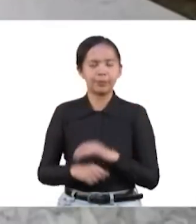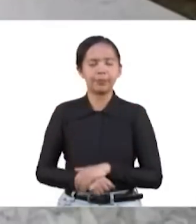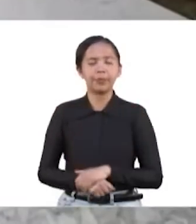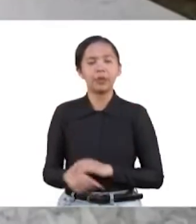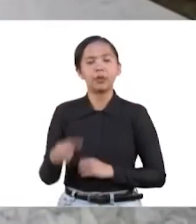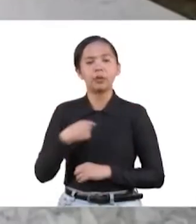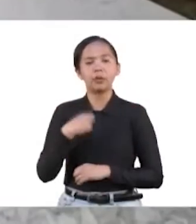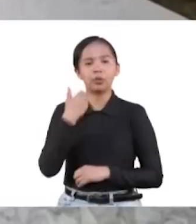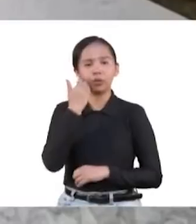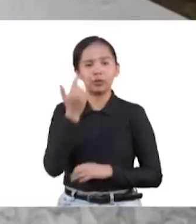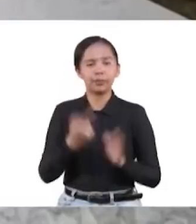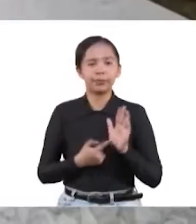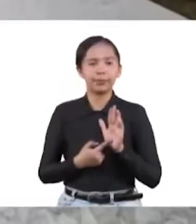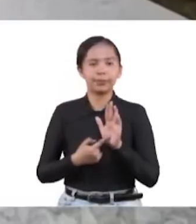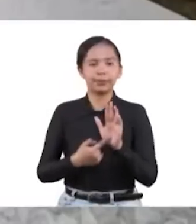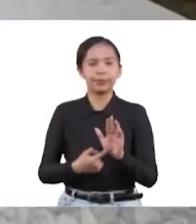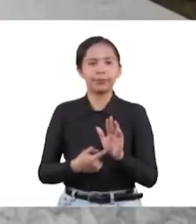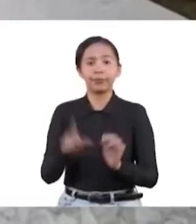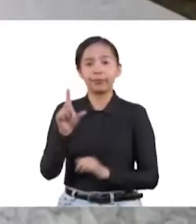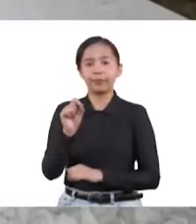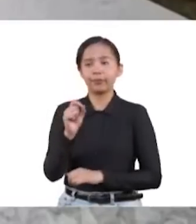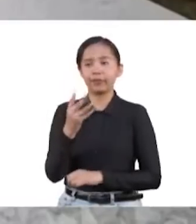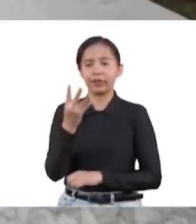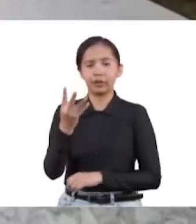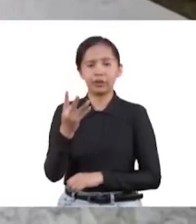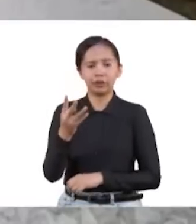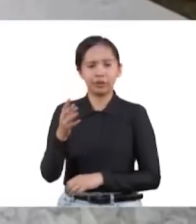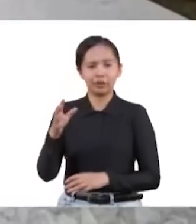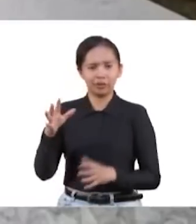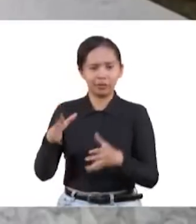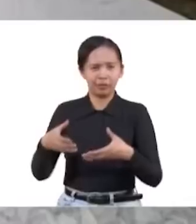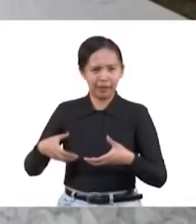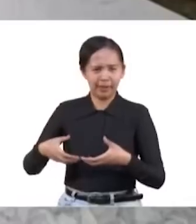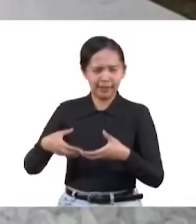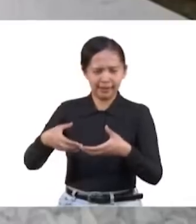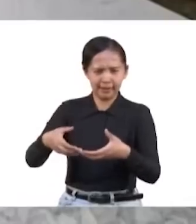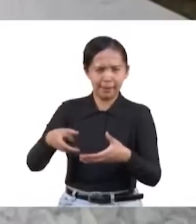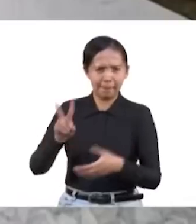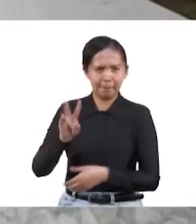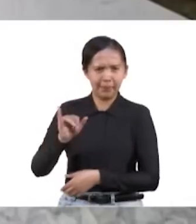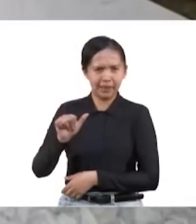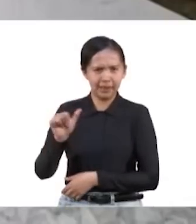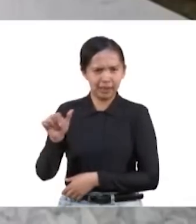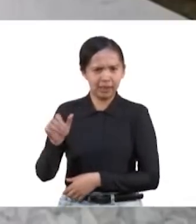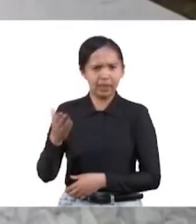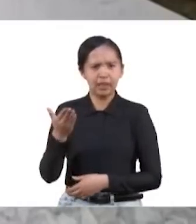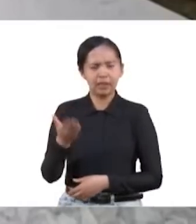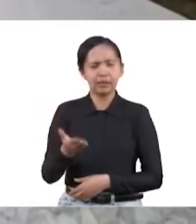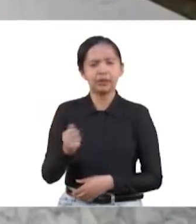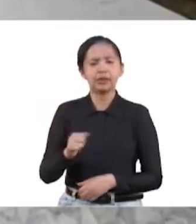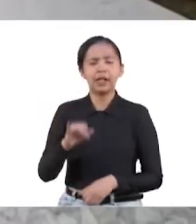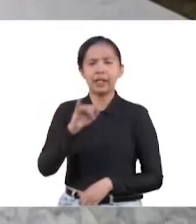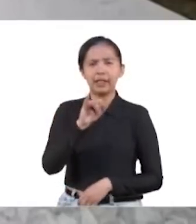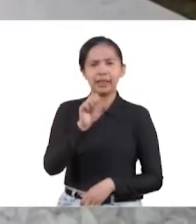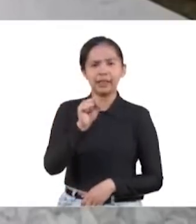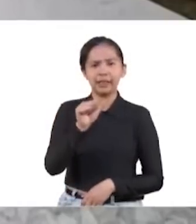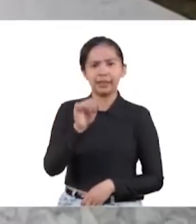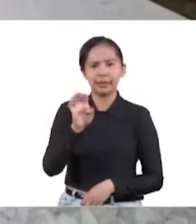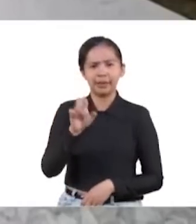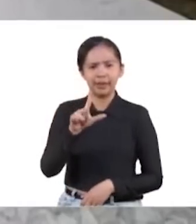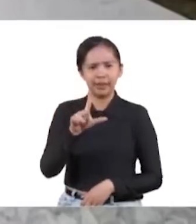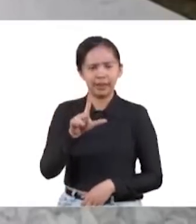señalar que de estos 24 aparatos de vía que corresponden al tramo de Isabel la Católica a la